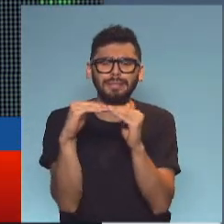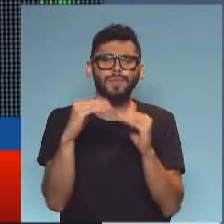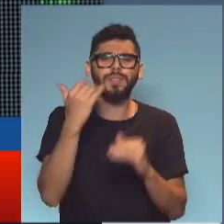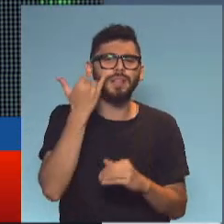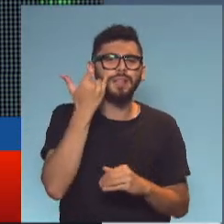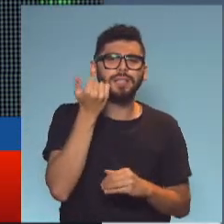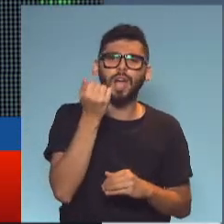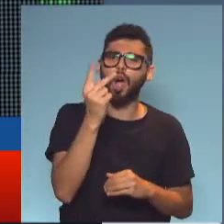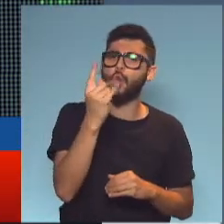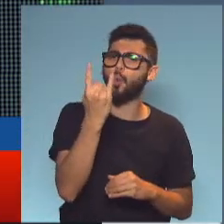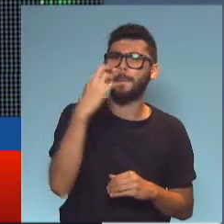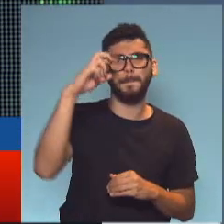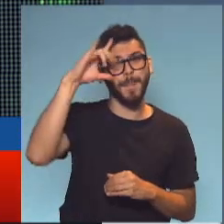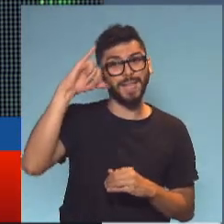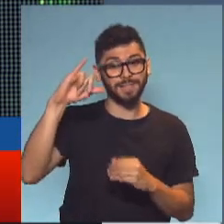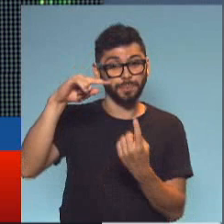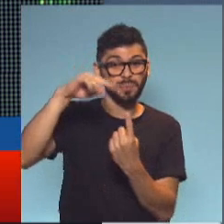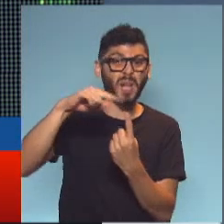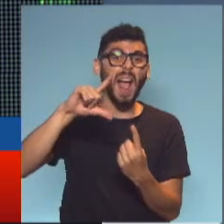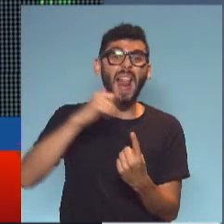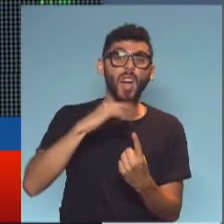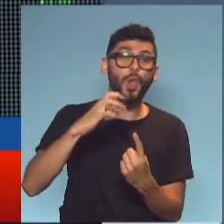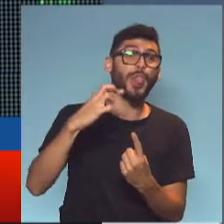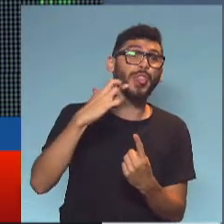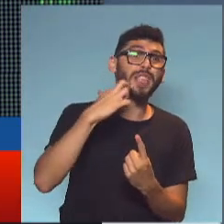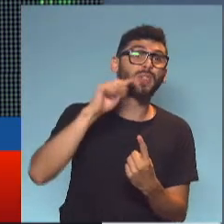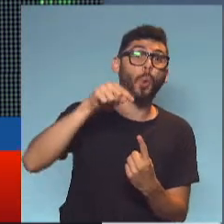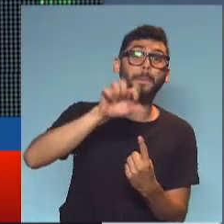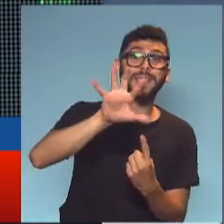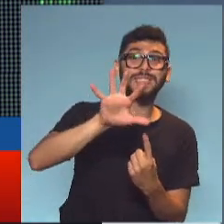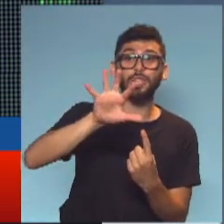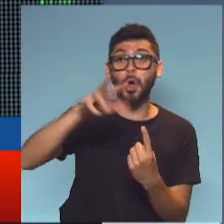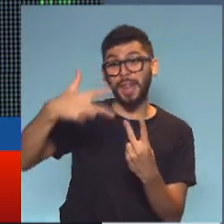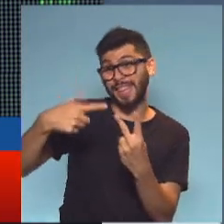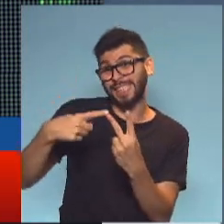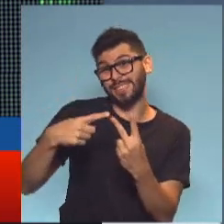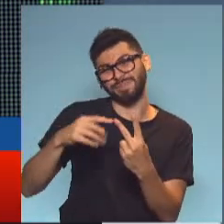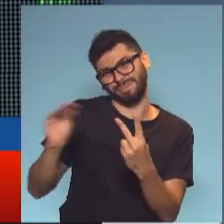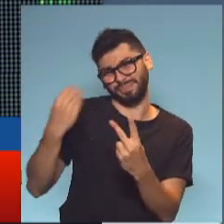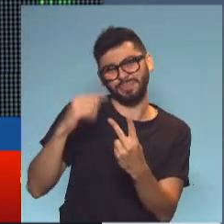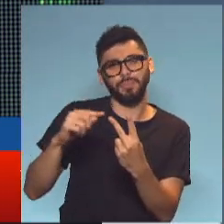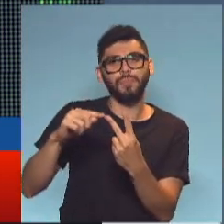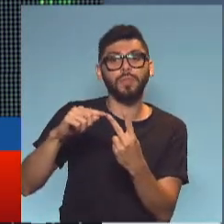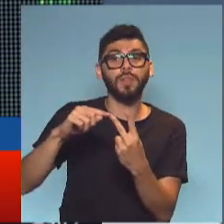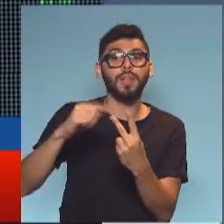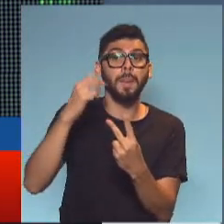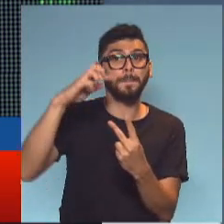en su momento 19.7% de los votos, y el tercero, Yacu Pérez, que quedó afuera de esta contienda electoral, sacó